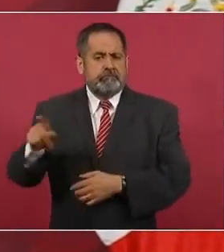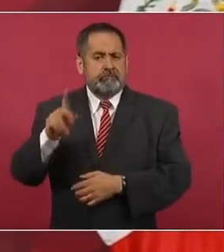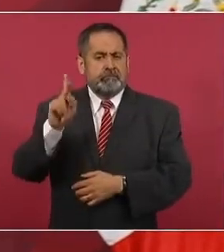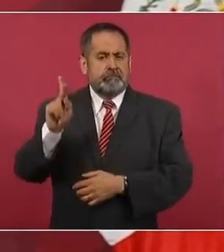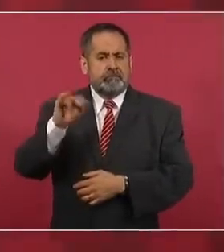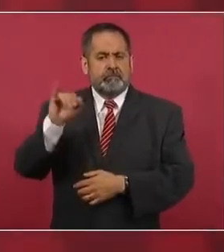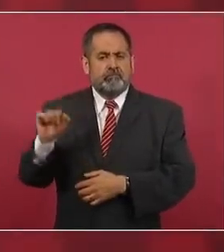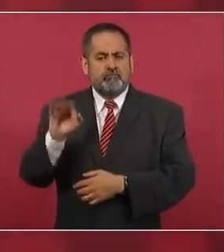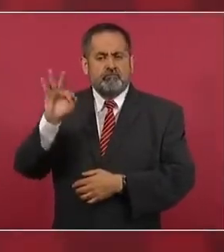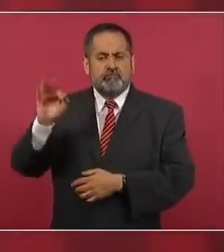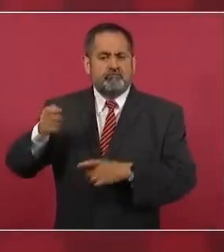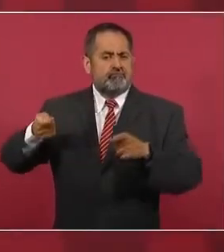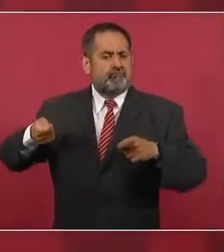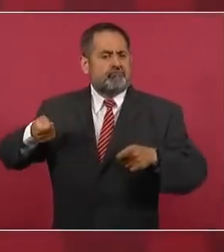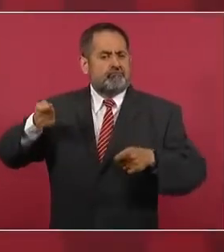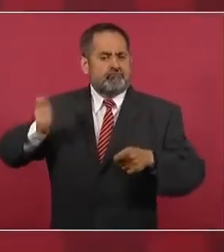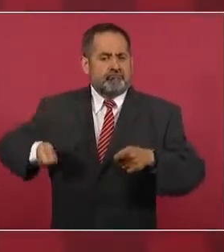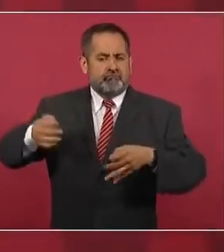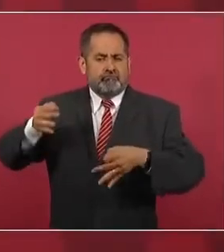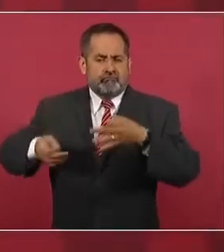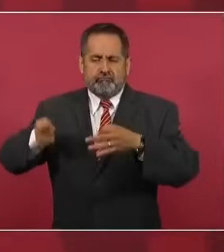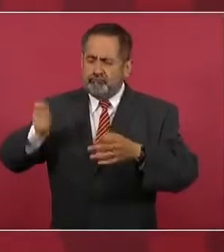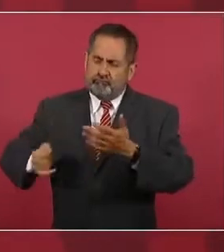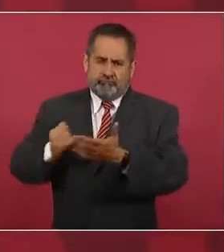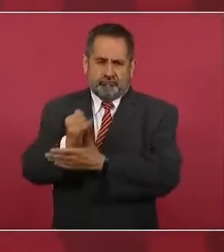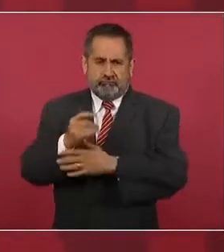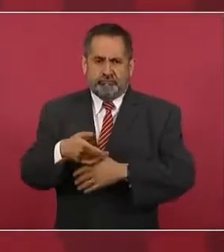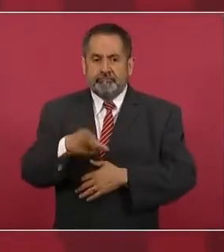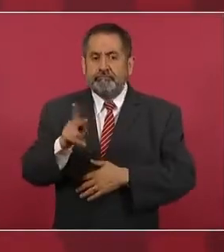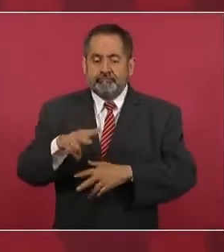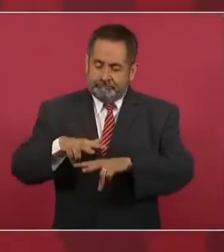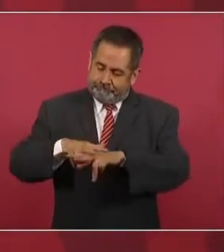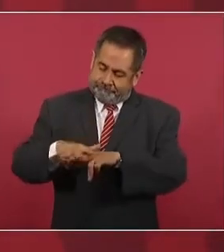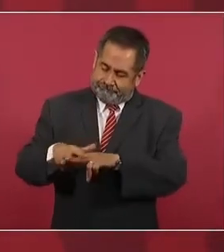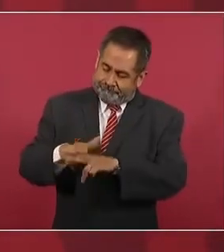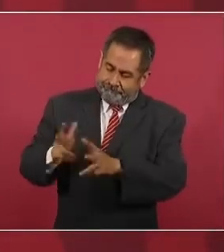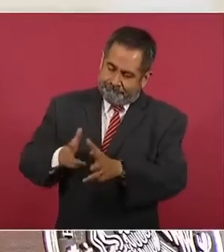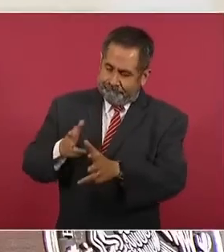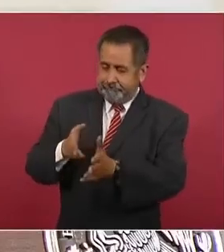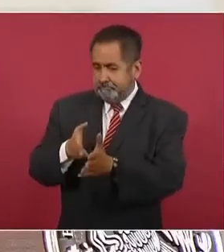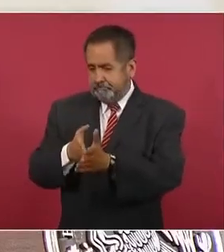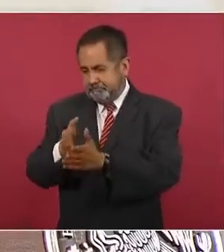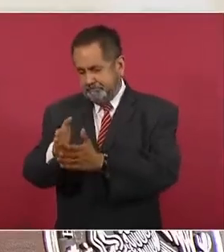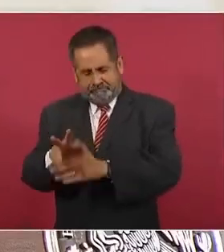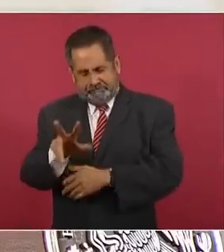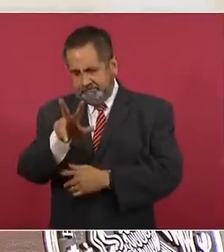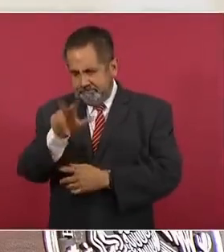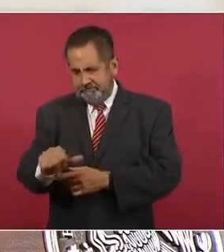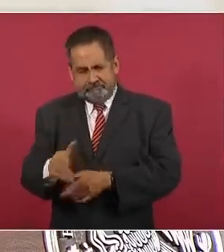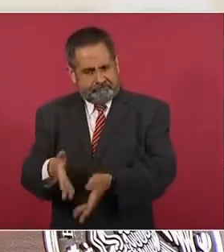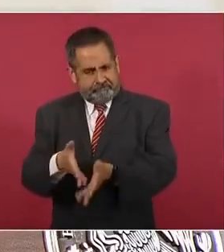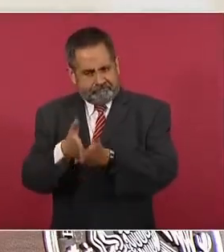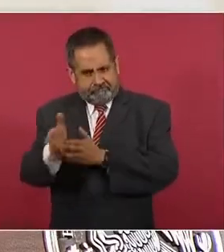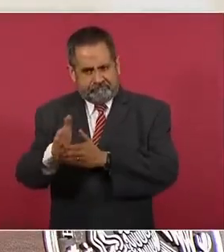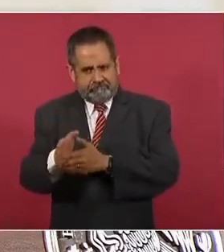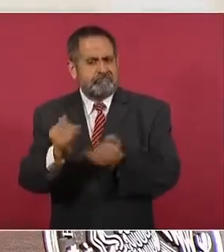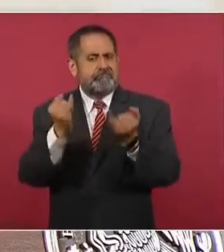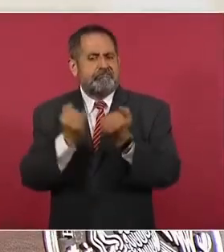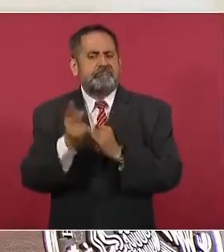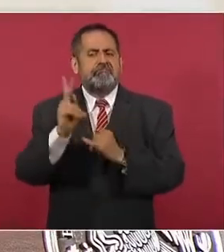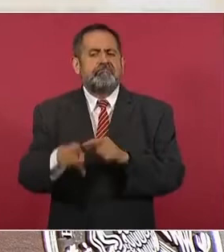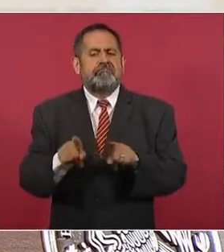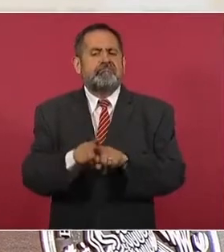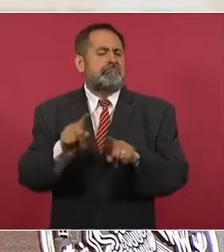resuelva, pero el tren va, como sucedió ayer, que estoy muy